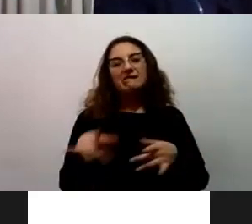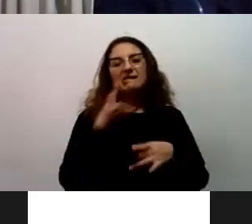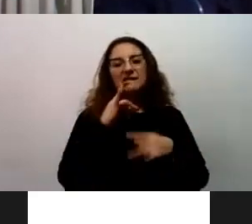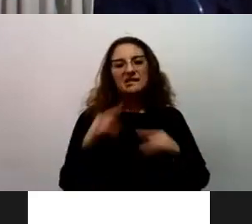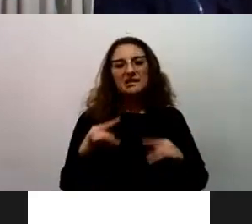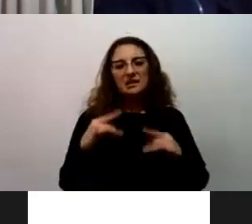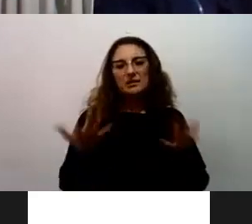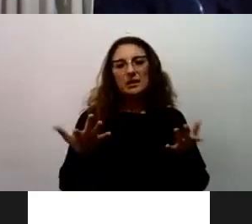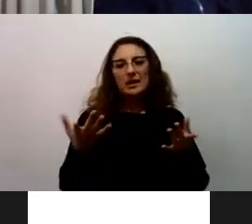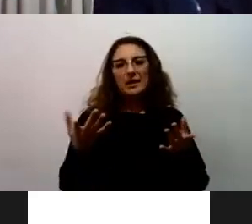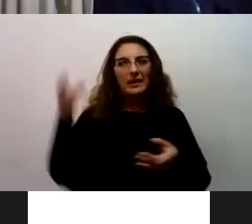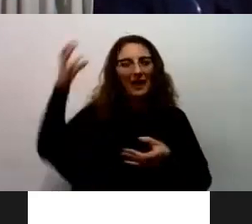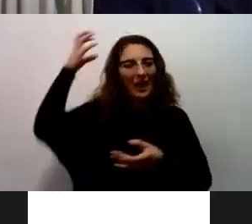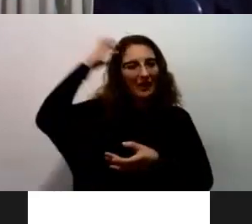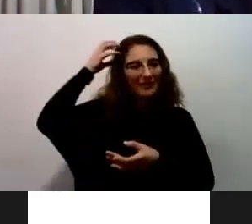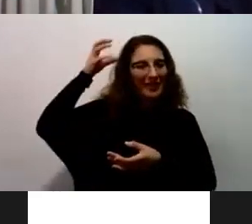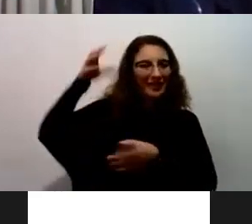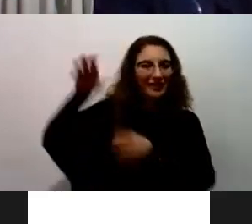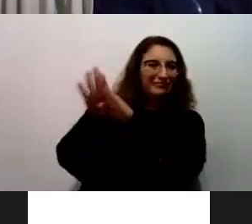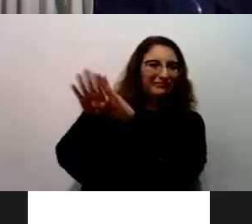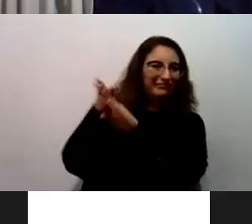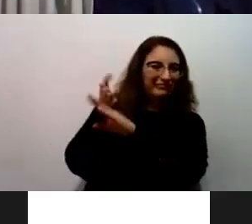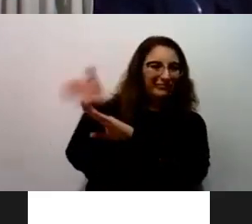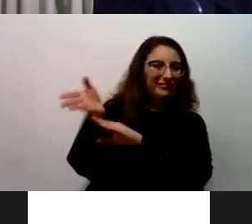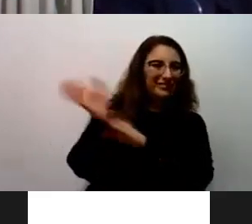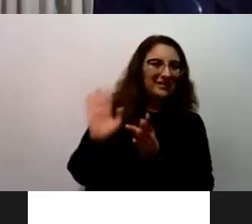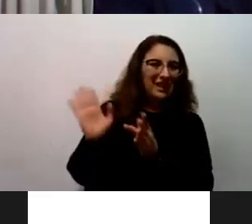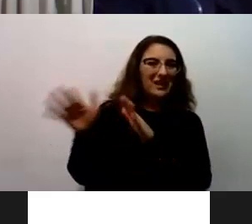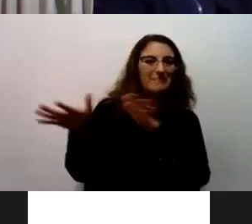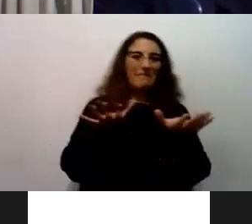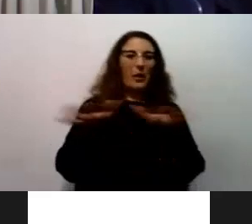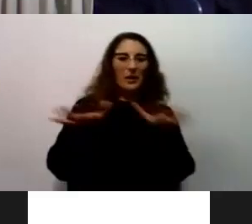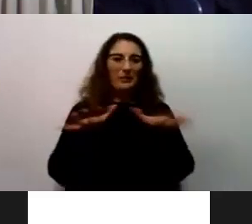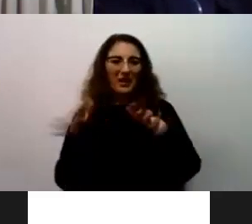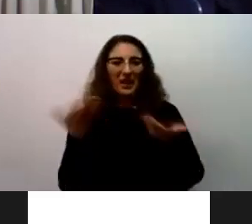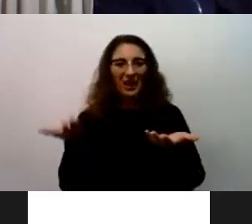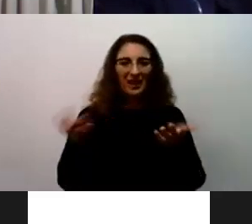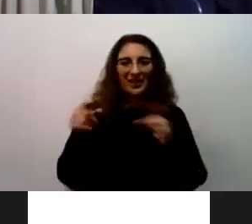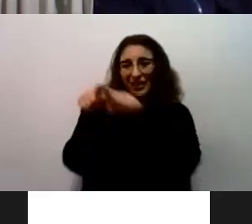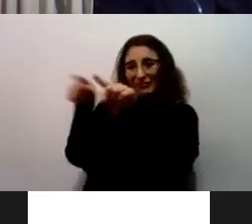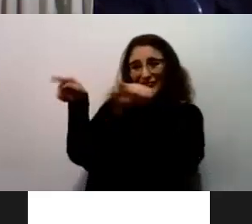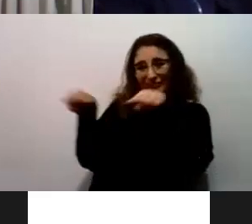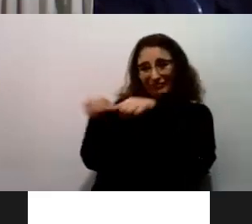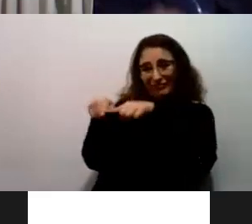baño de tales características, el movimiento del micro y las dimensiones del mismo.